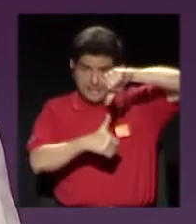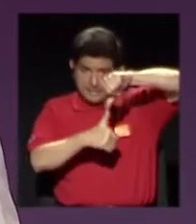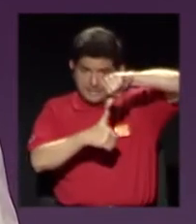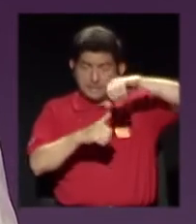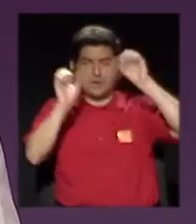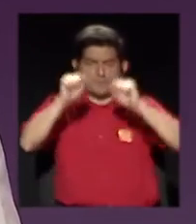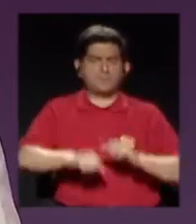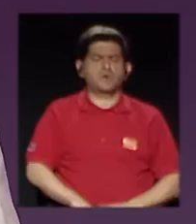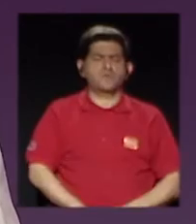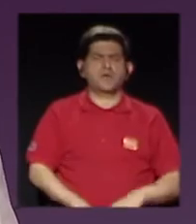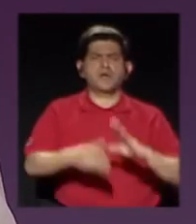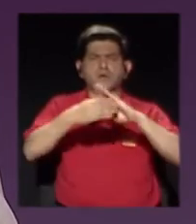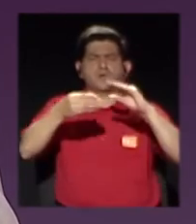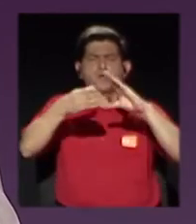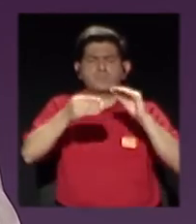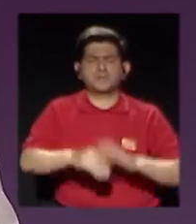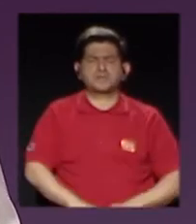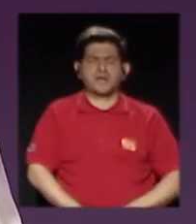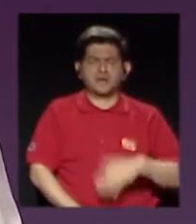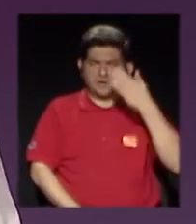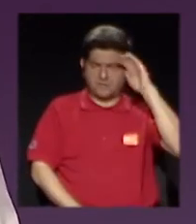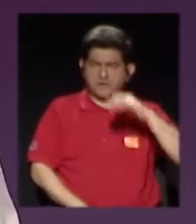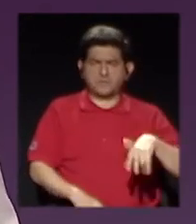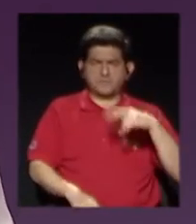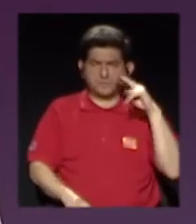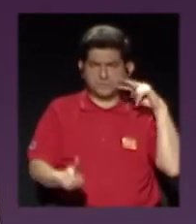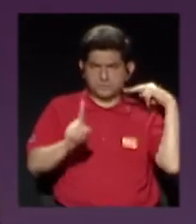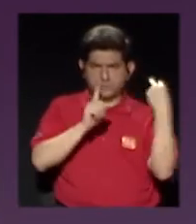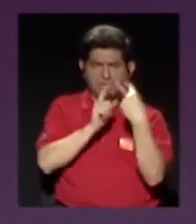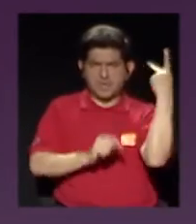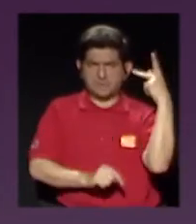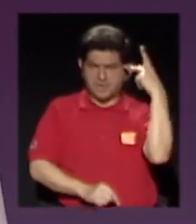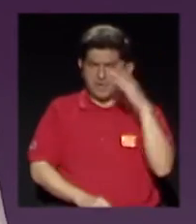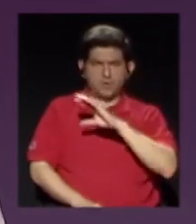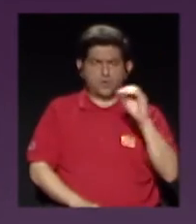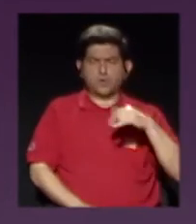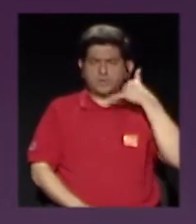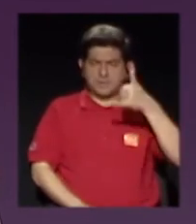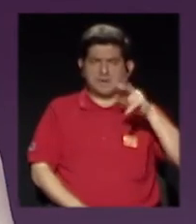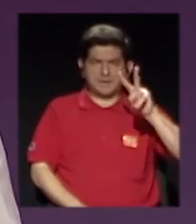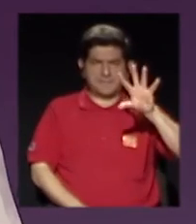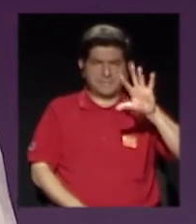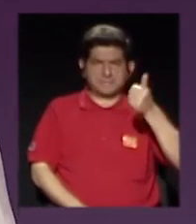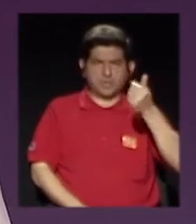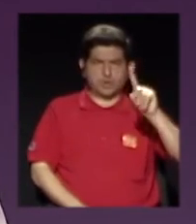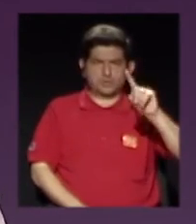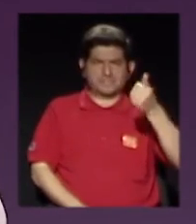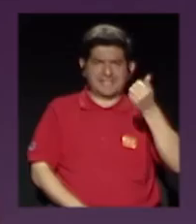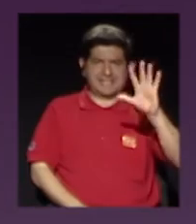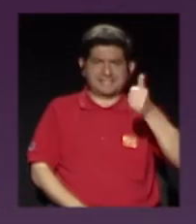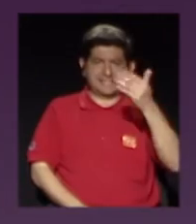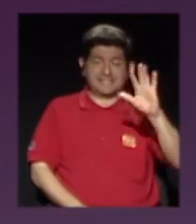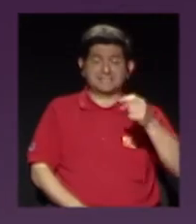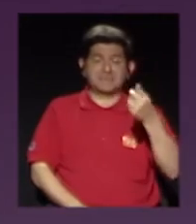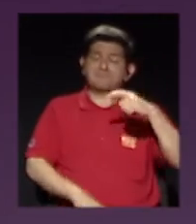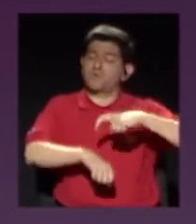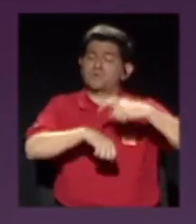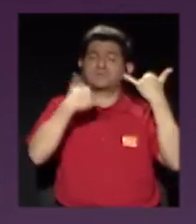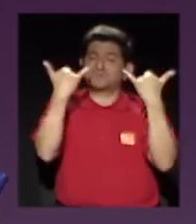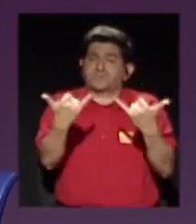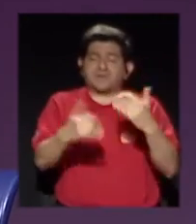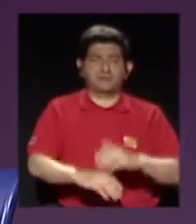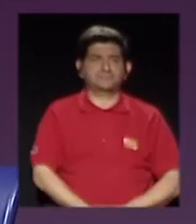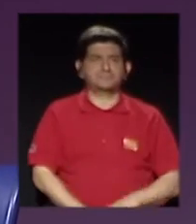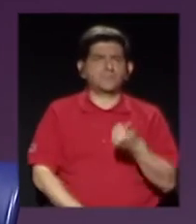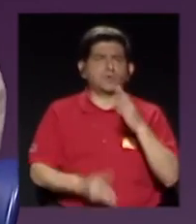pueden enviarnos sus comentarios al facebook de miradas políticas o llamar al 25 11 15 15 aunque ya queda poquito tiempo bueno